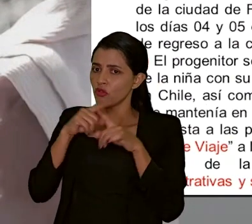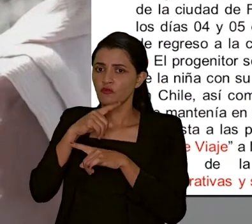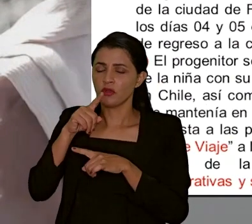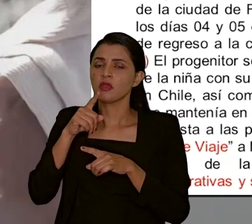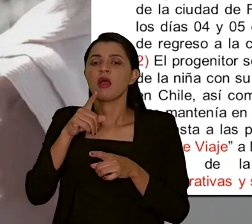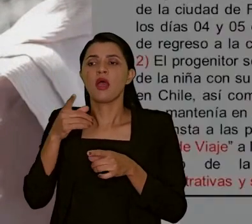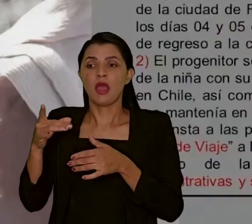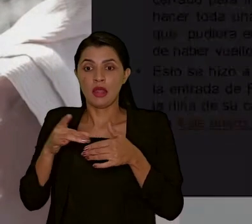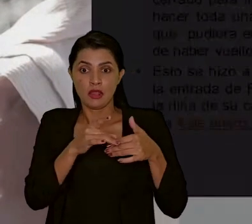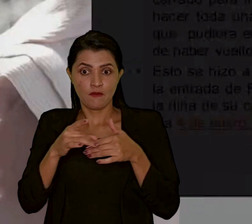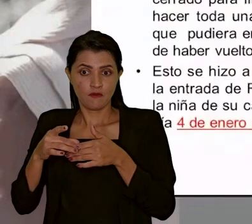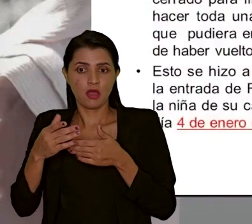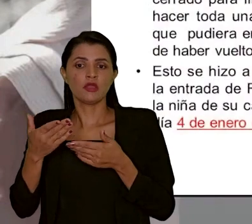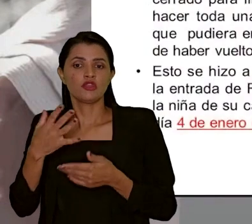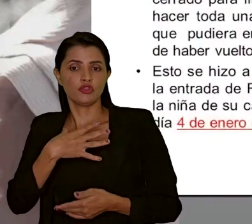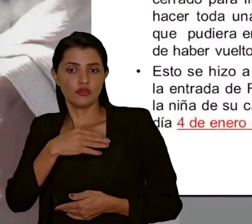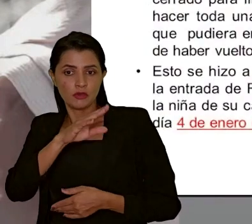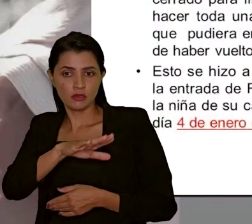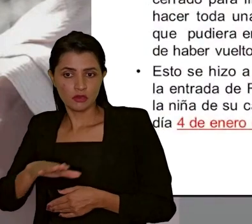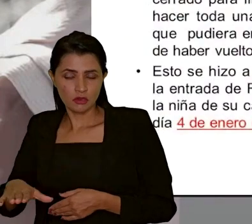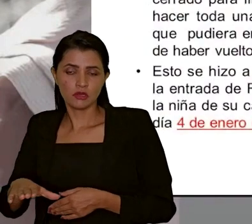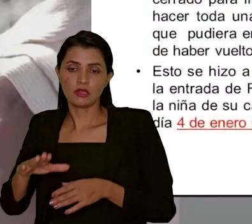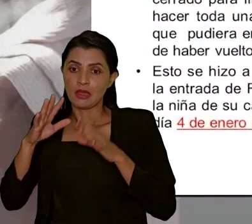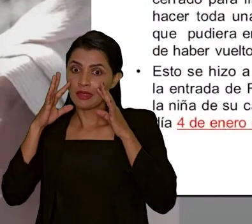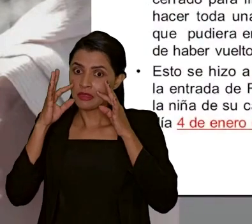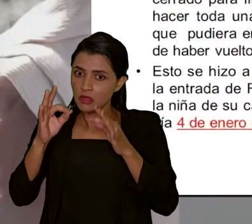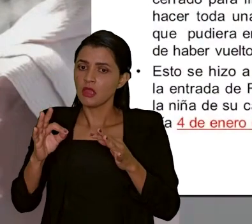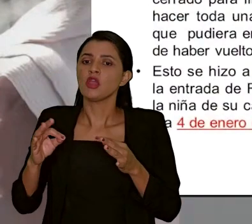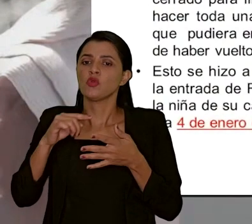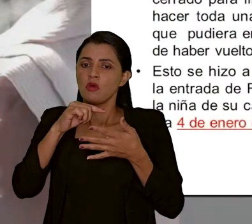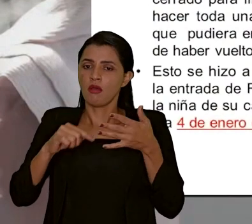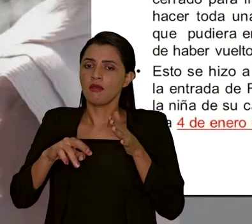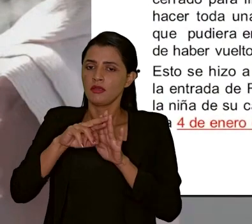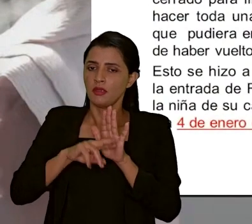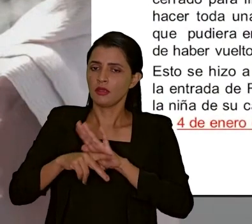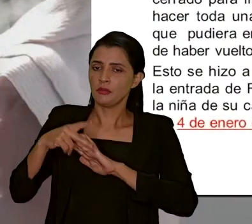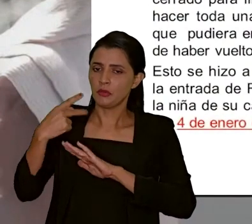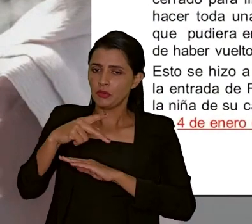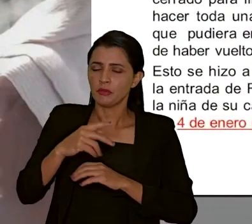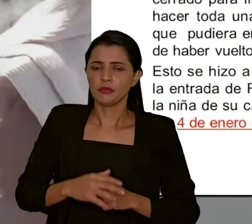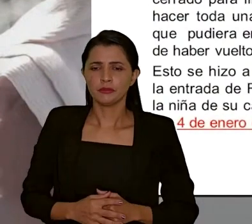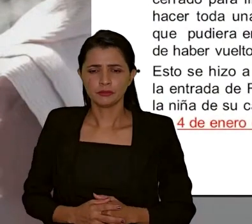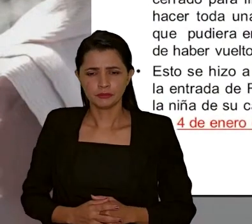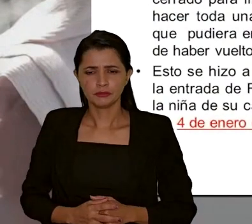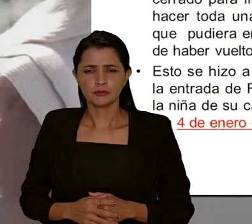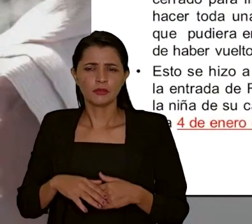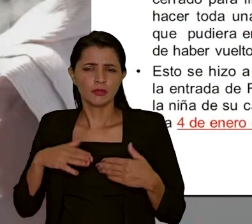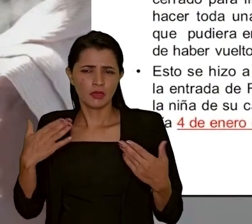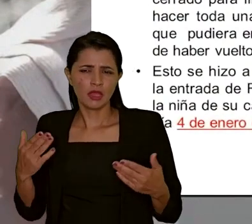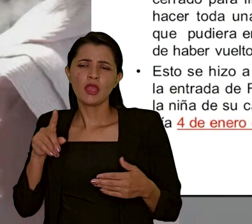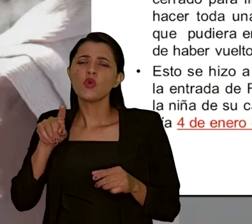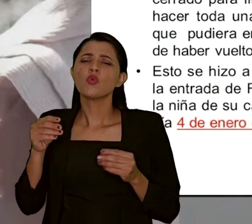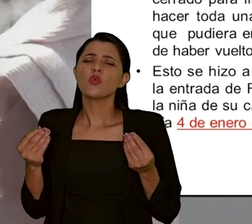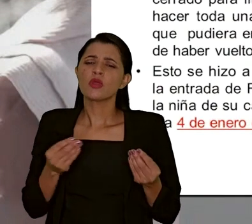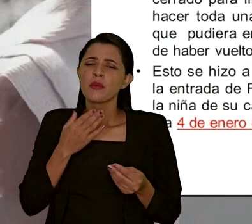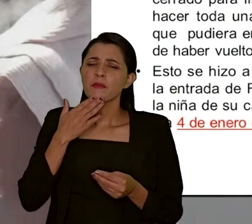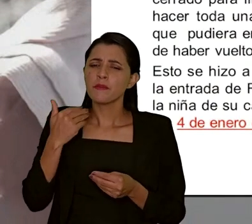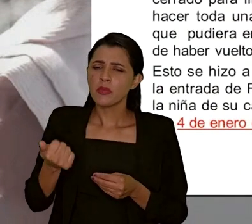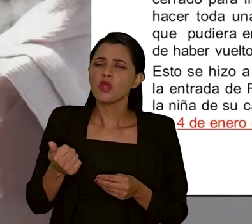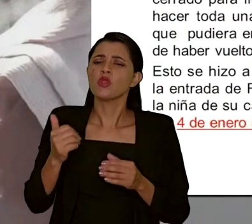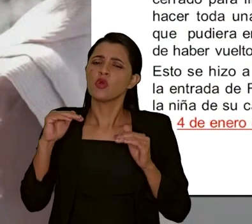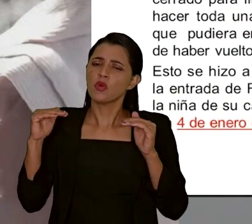las restricciones y sanitarias. La madre propone el plan de viaje, que se cumplimentó del siguiente modo.